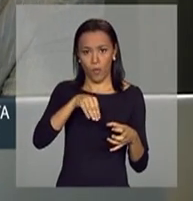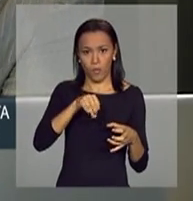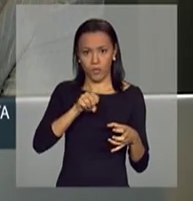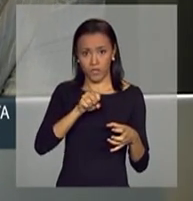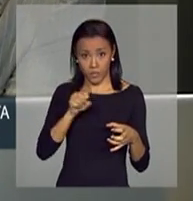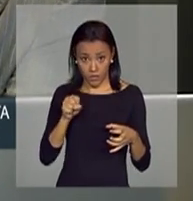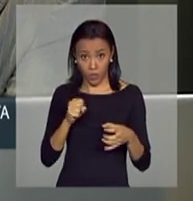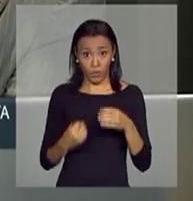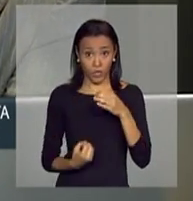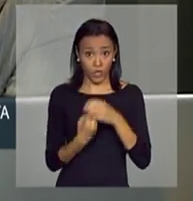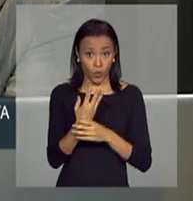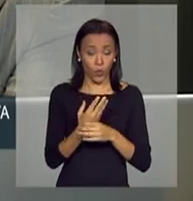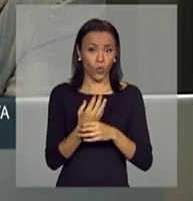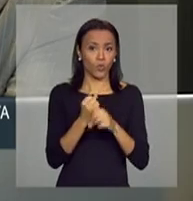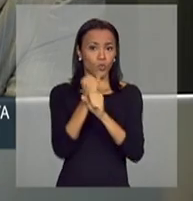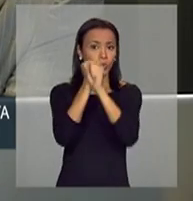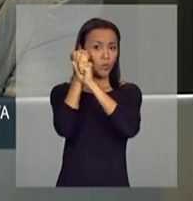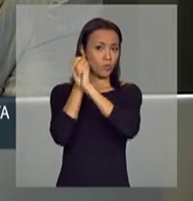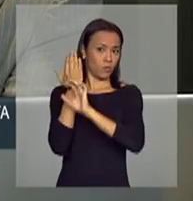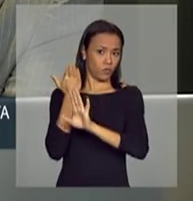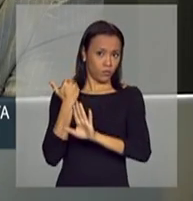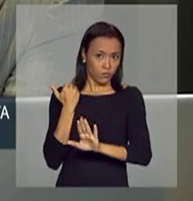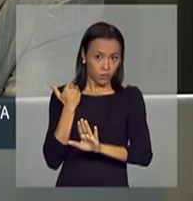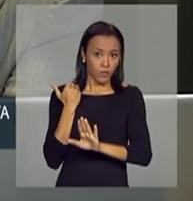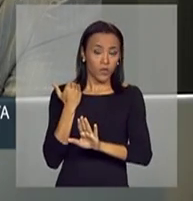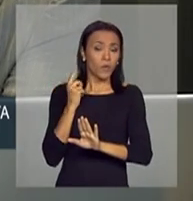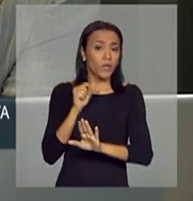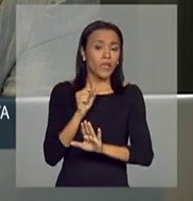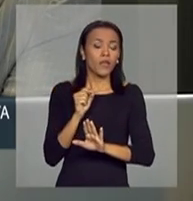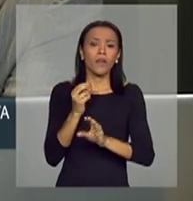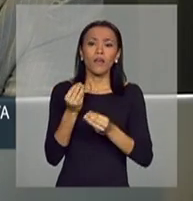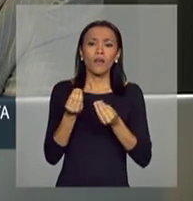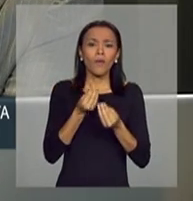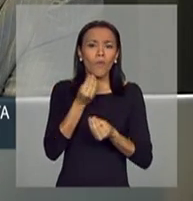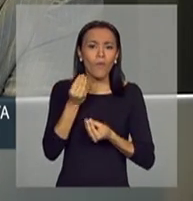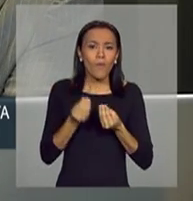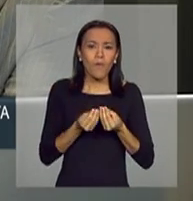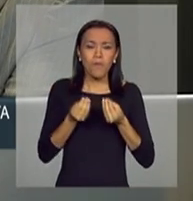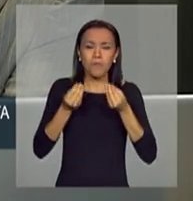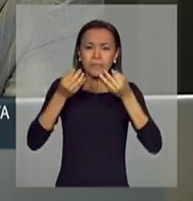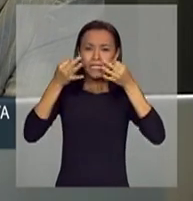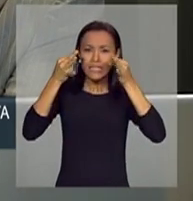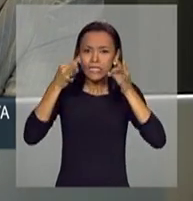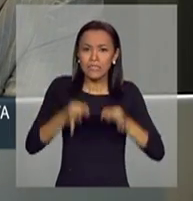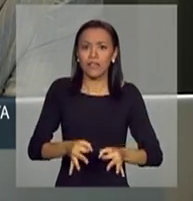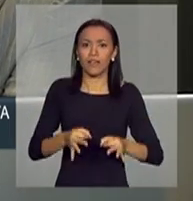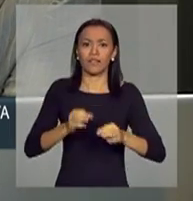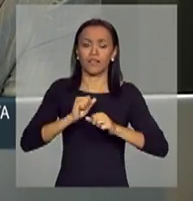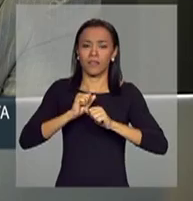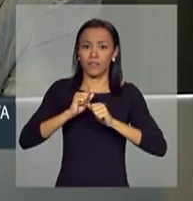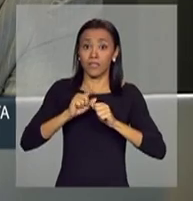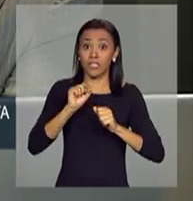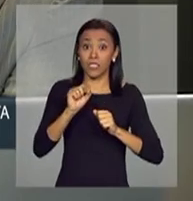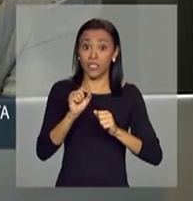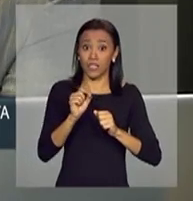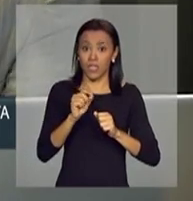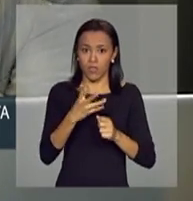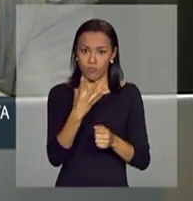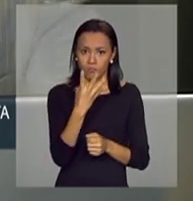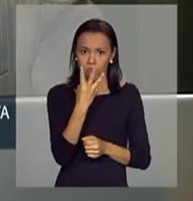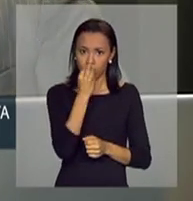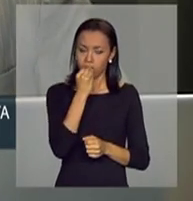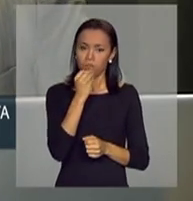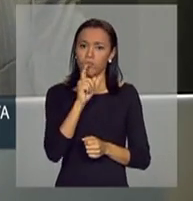me parece, son formas concretas de luchar contra esa burocracia del silencio y de la impunidad a través